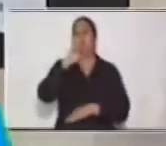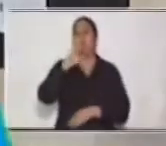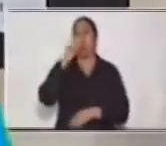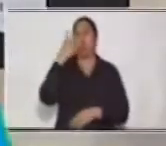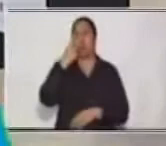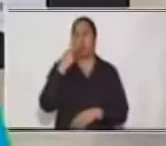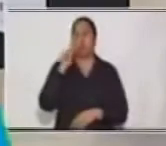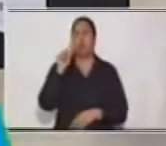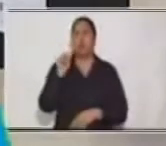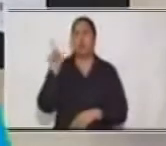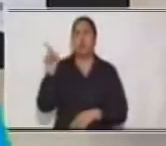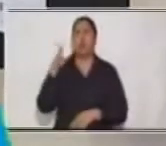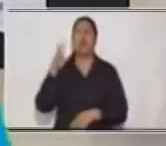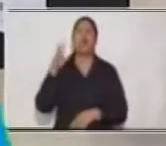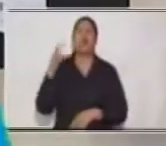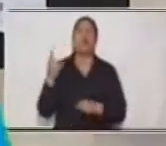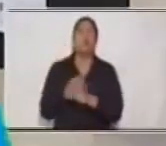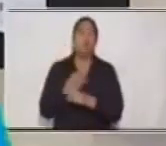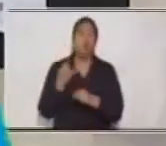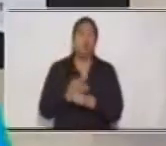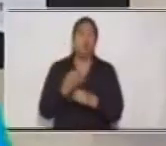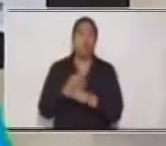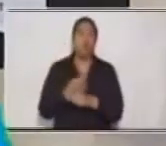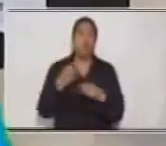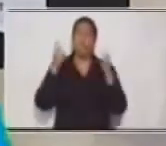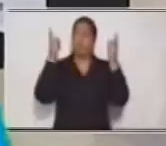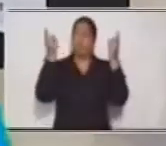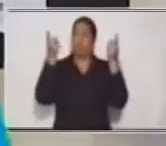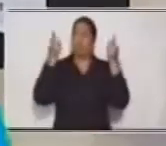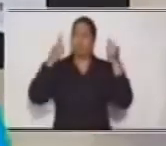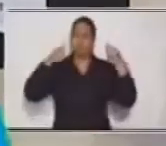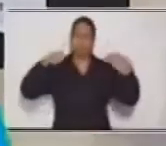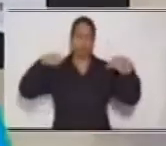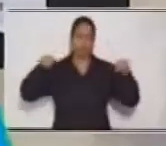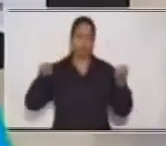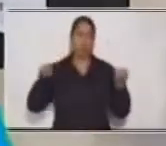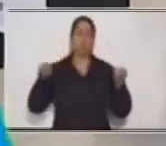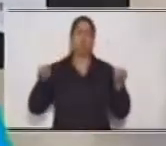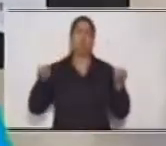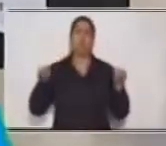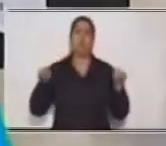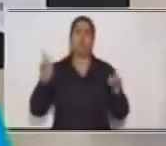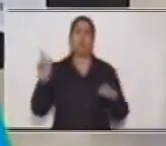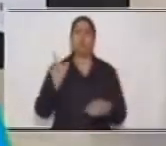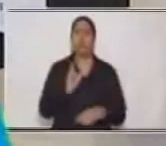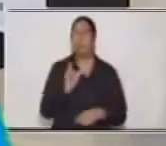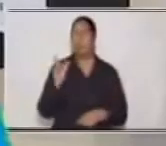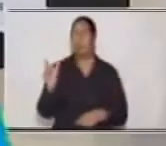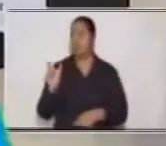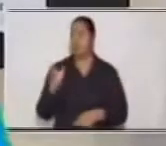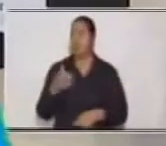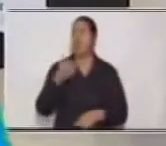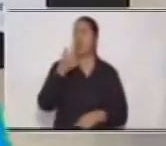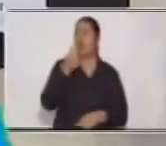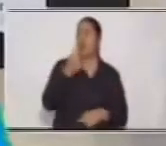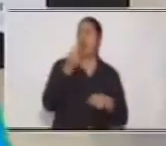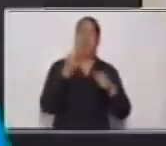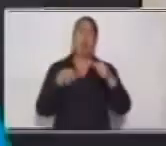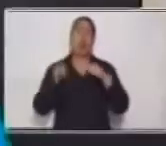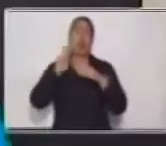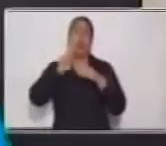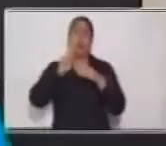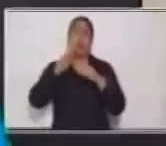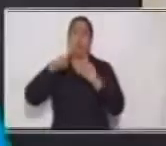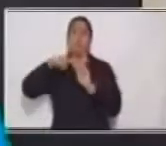que sirven para hacer el trazo de curva y están relacionados por la ecuación A cuadrado más B